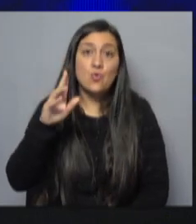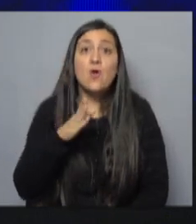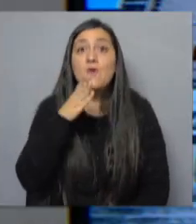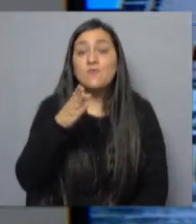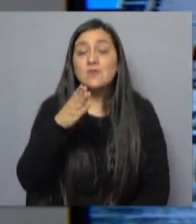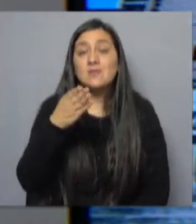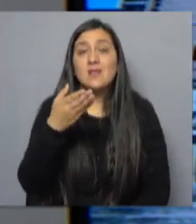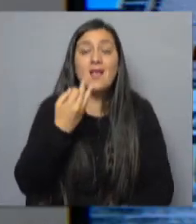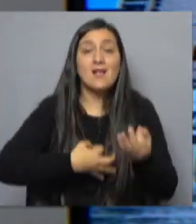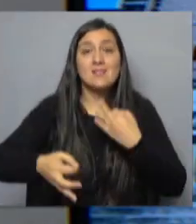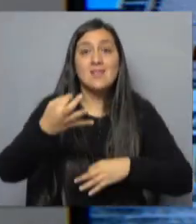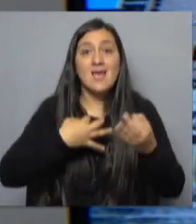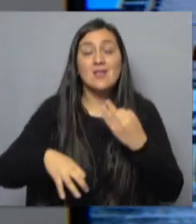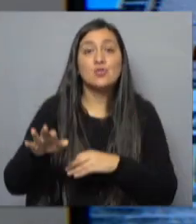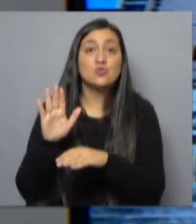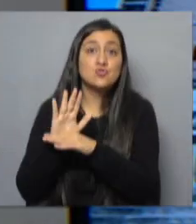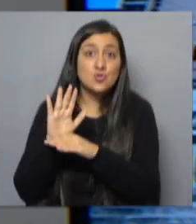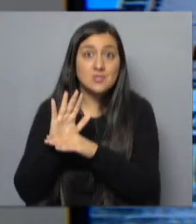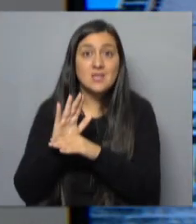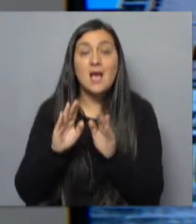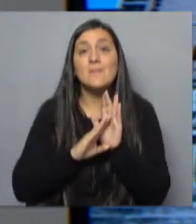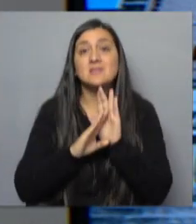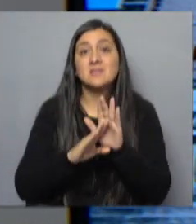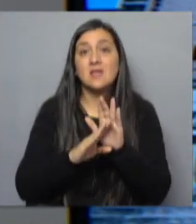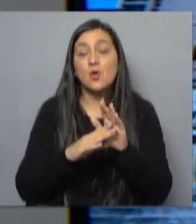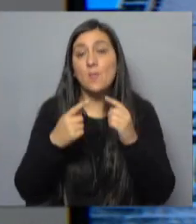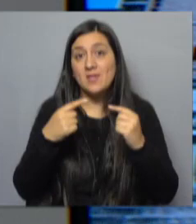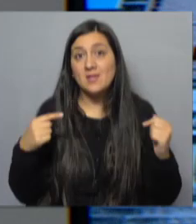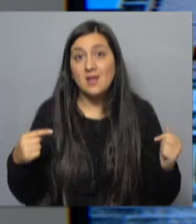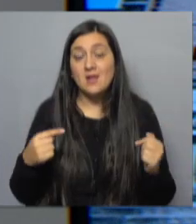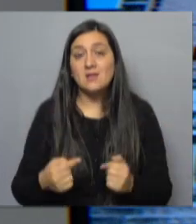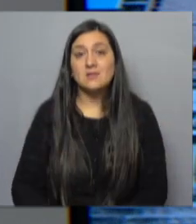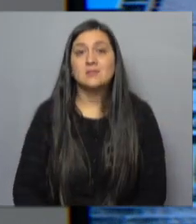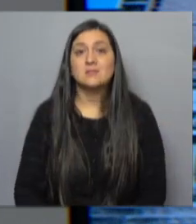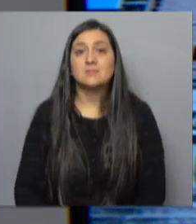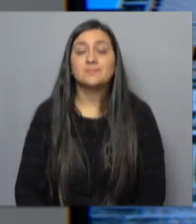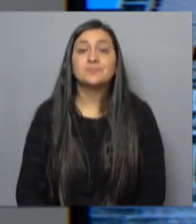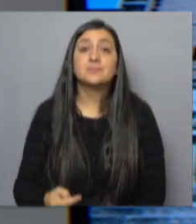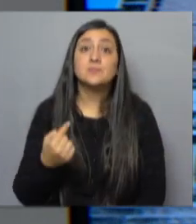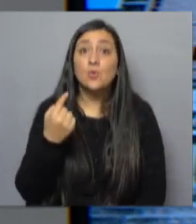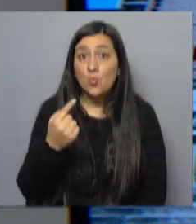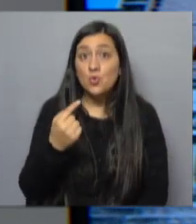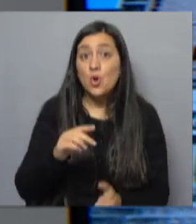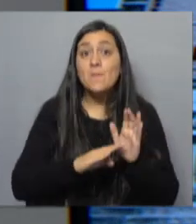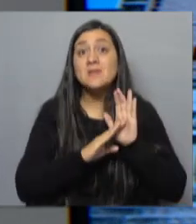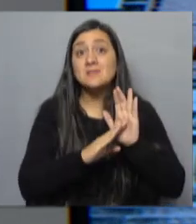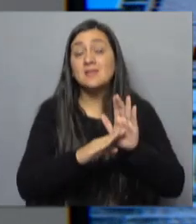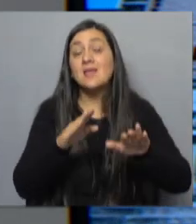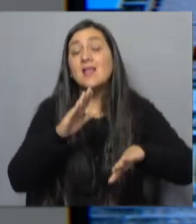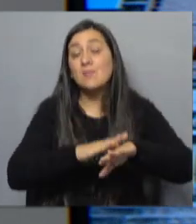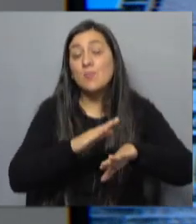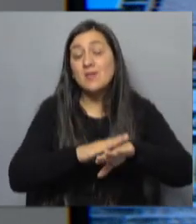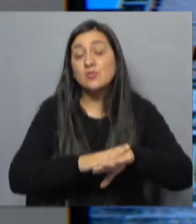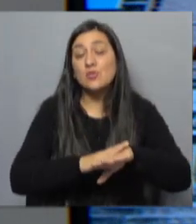presentar estos materiales, uno de ellos, haciendo uso de estas posibilidades que da nuestra legislación de tener